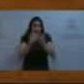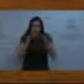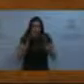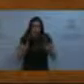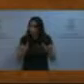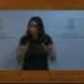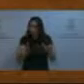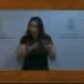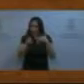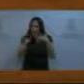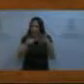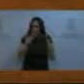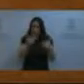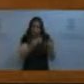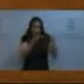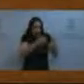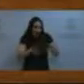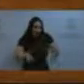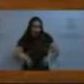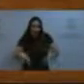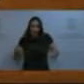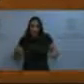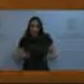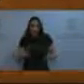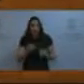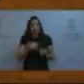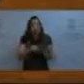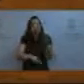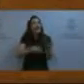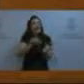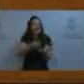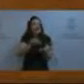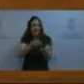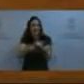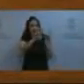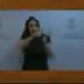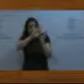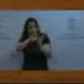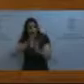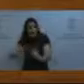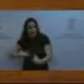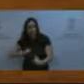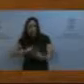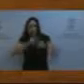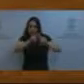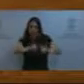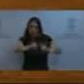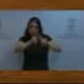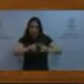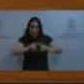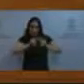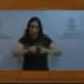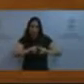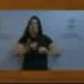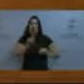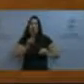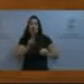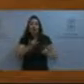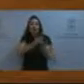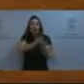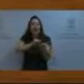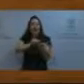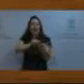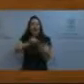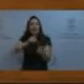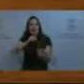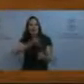funcionado. Admítalo, señora consejera. Exigimos que se investiguen las cuentas del ERA, no solamente lo que se cobró mal, sino